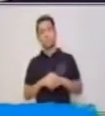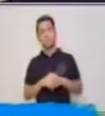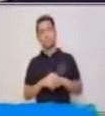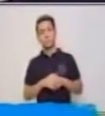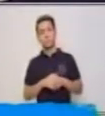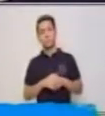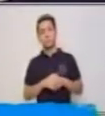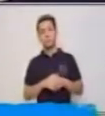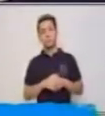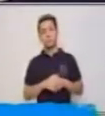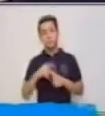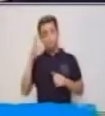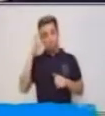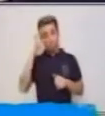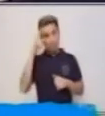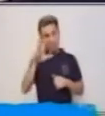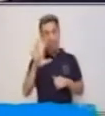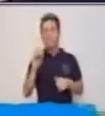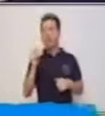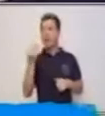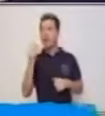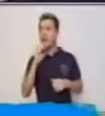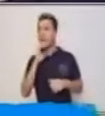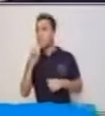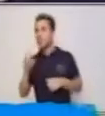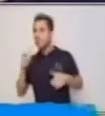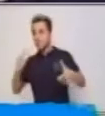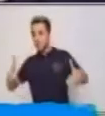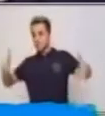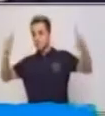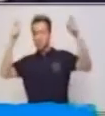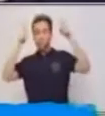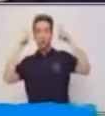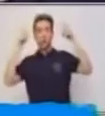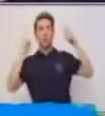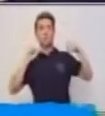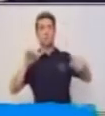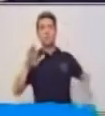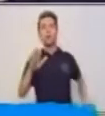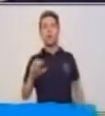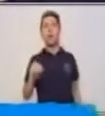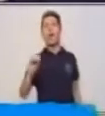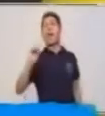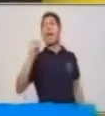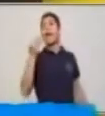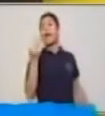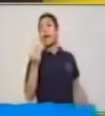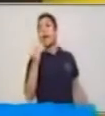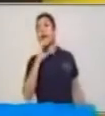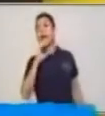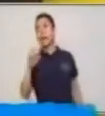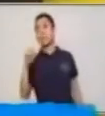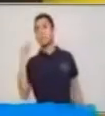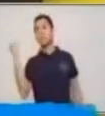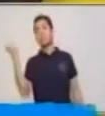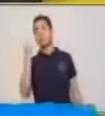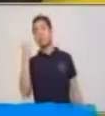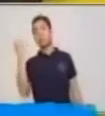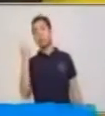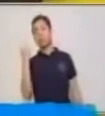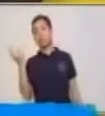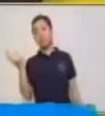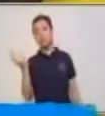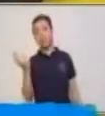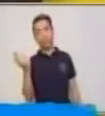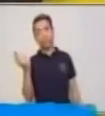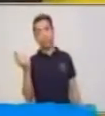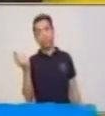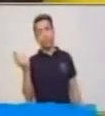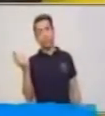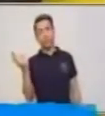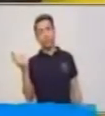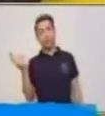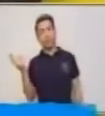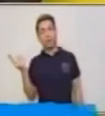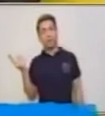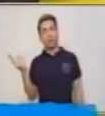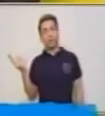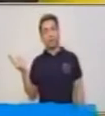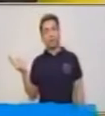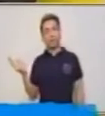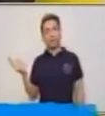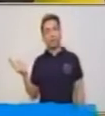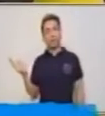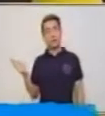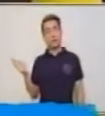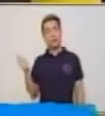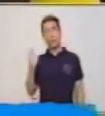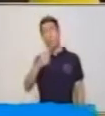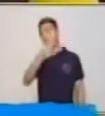¿Recuerdan lo que era el azul? Vamos a buscar qué es importante y qué no es importante. Recordemos el problema. A alguien